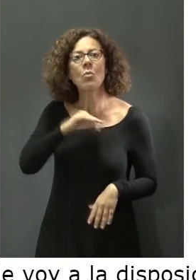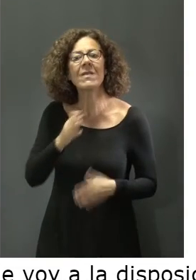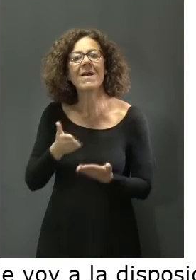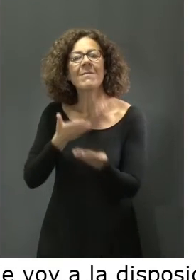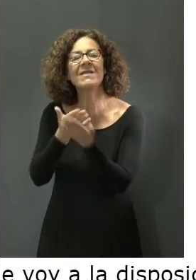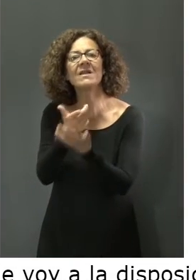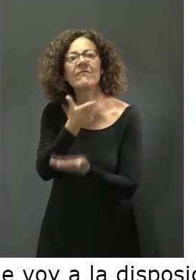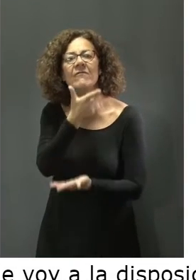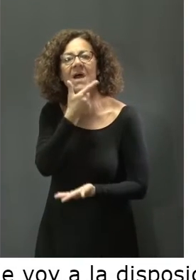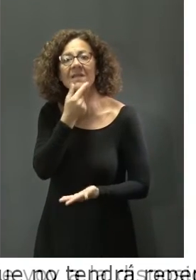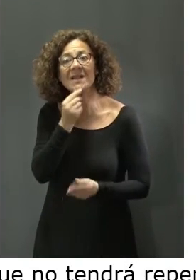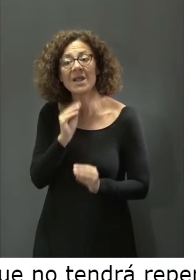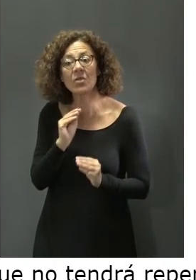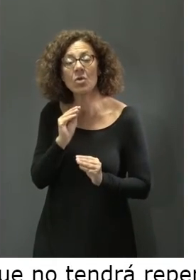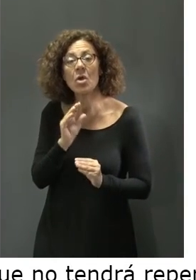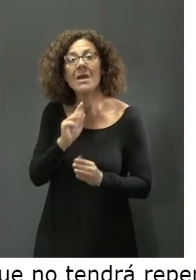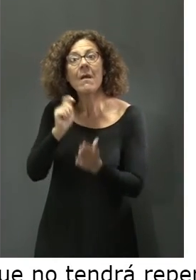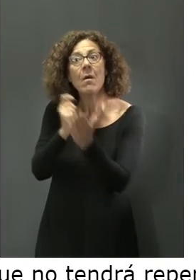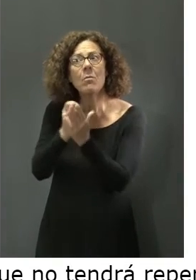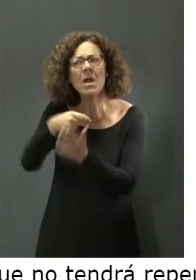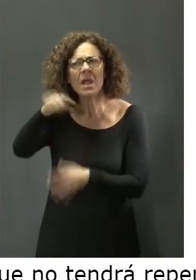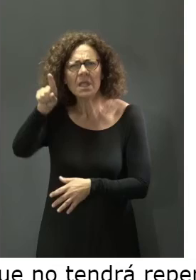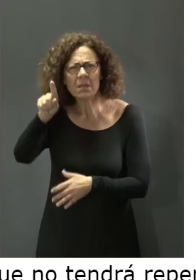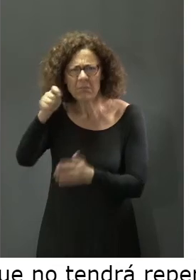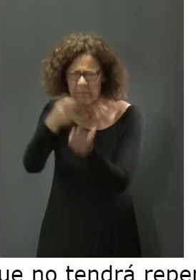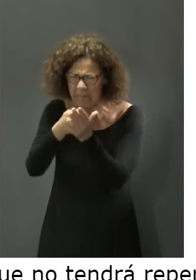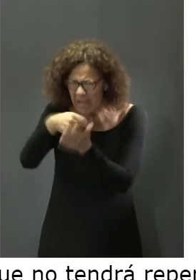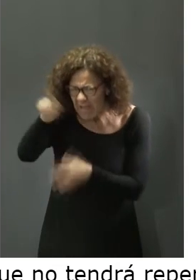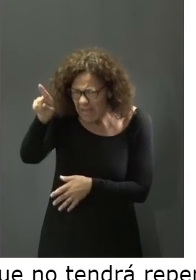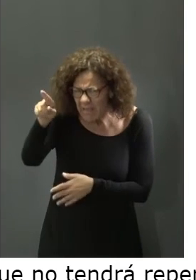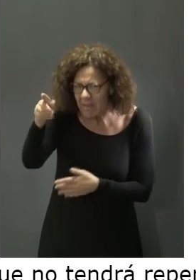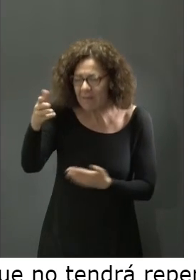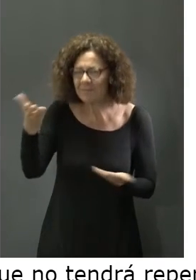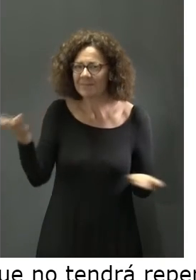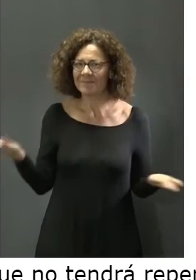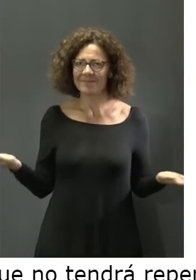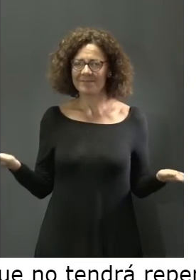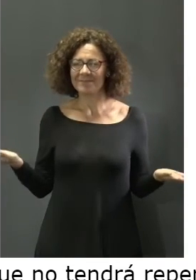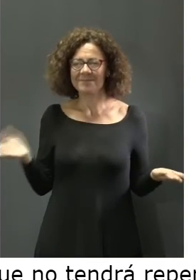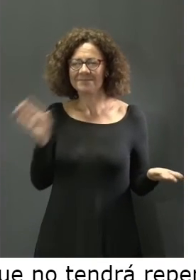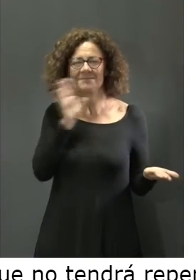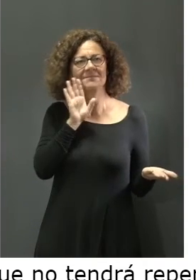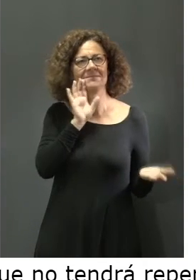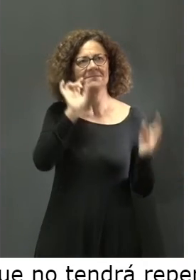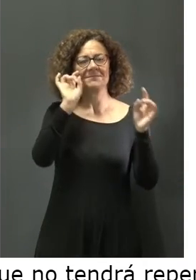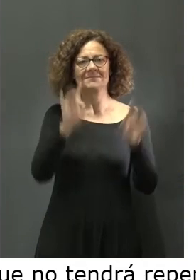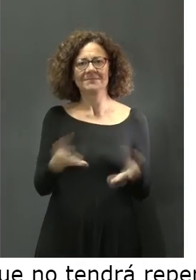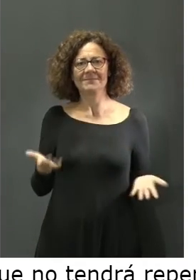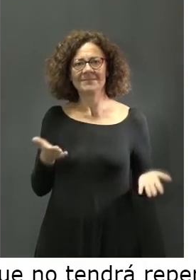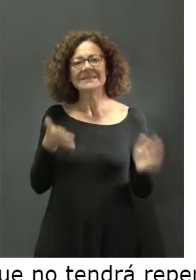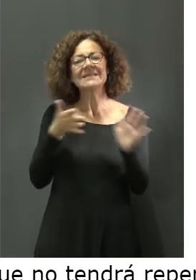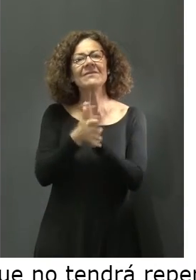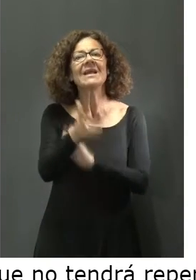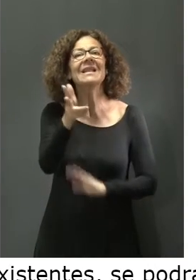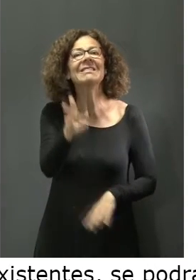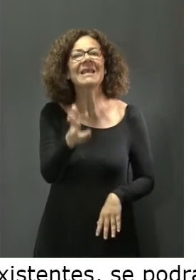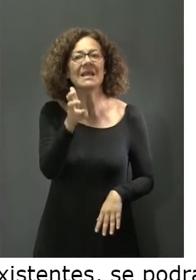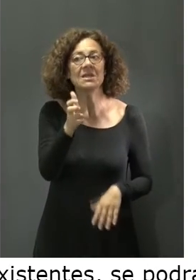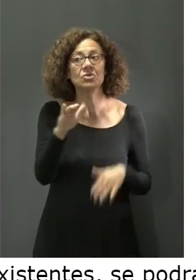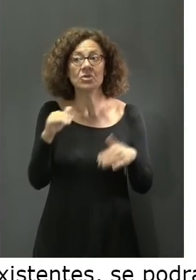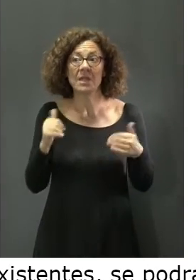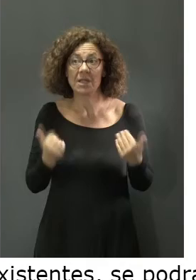un facilitador a su costa. ¿Cómo que a su costa? Claro. Estamos en lo mismo, se trata de derechos. Por tanto,